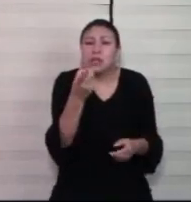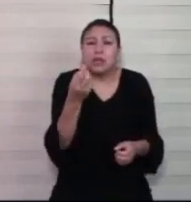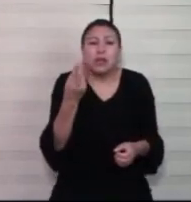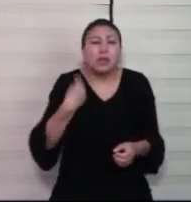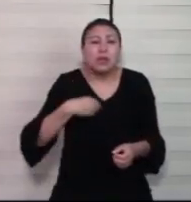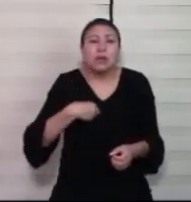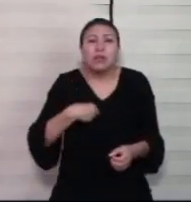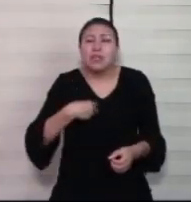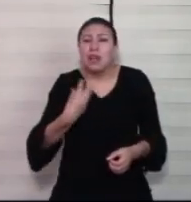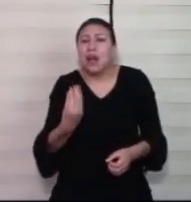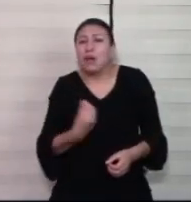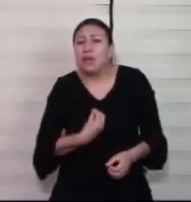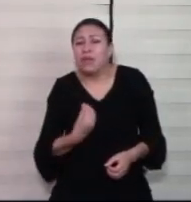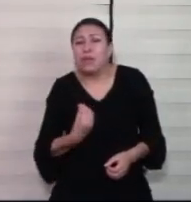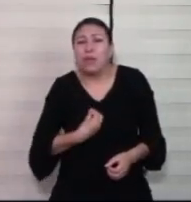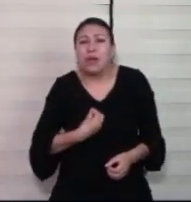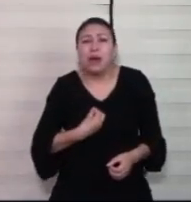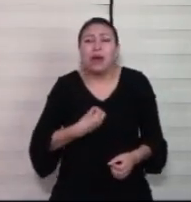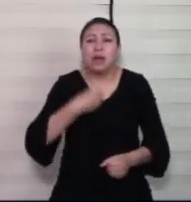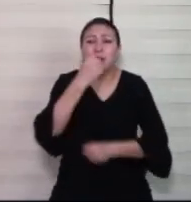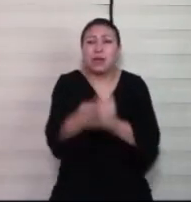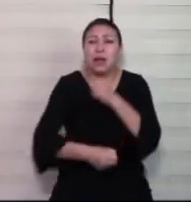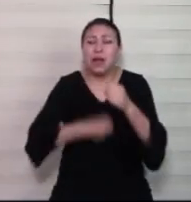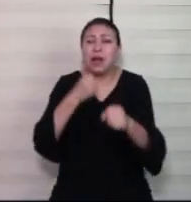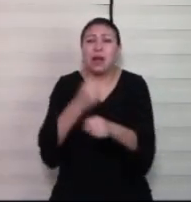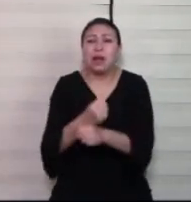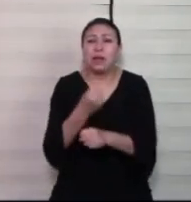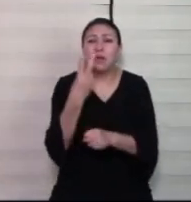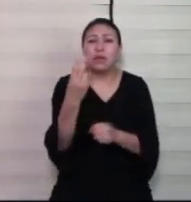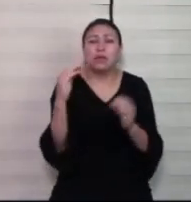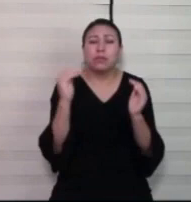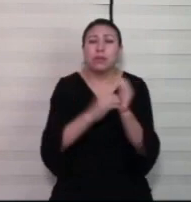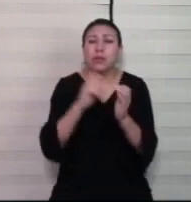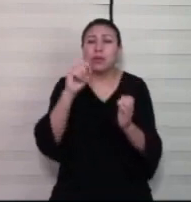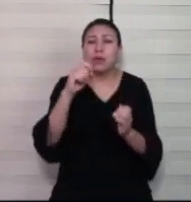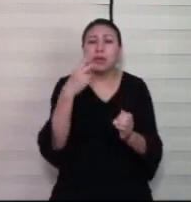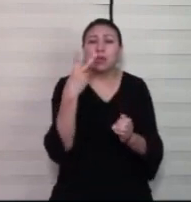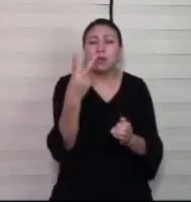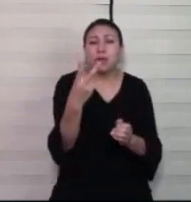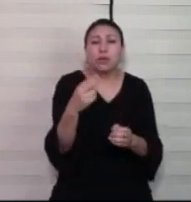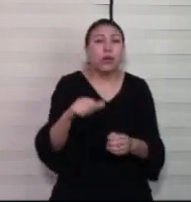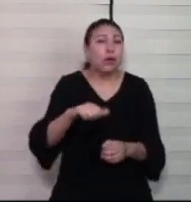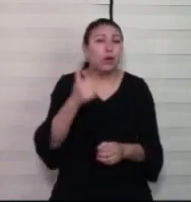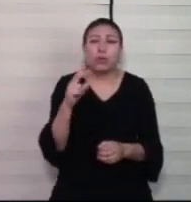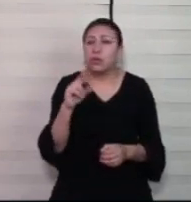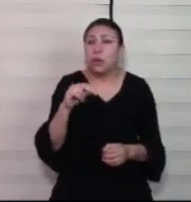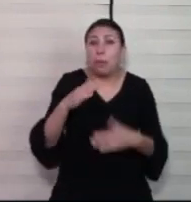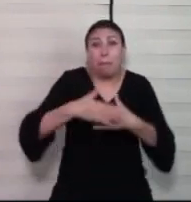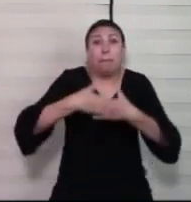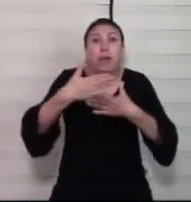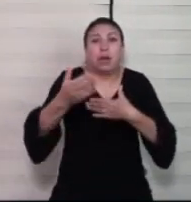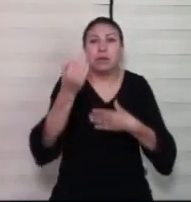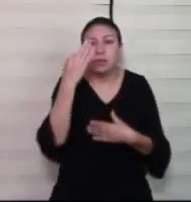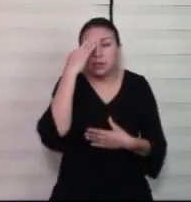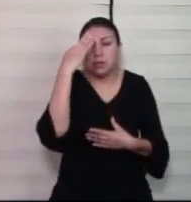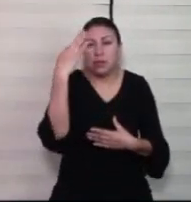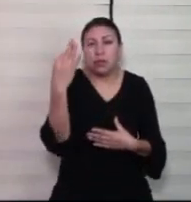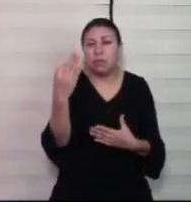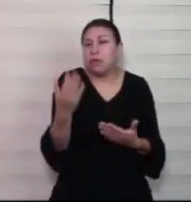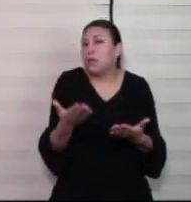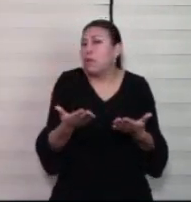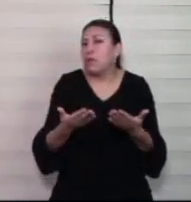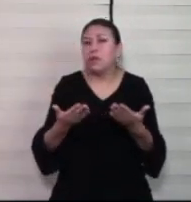con esto en el año 2022. Otros no, todavía más. Hermanos,